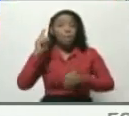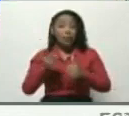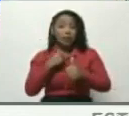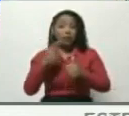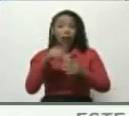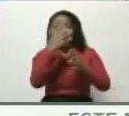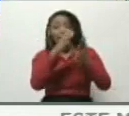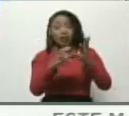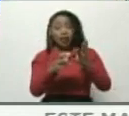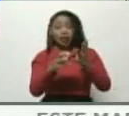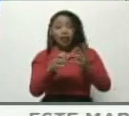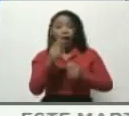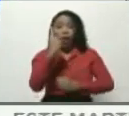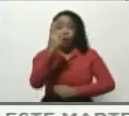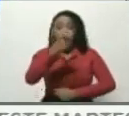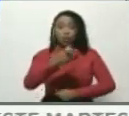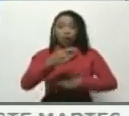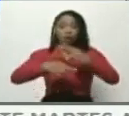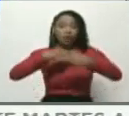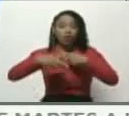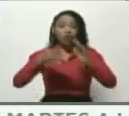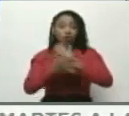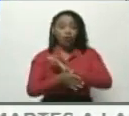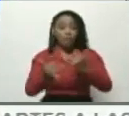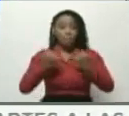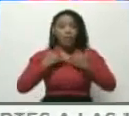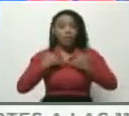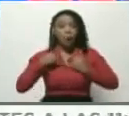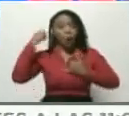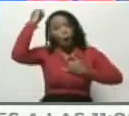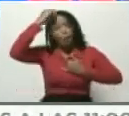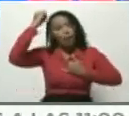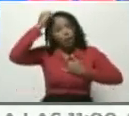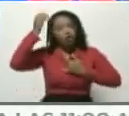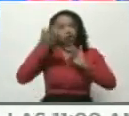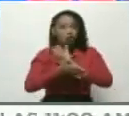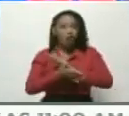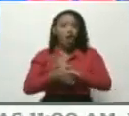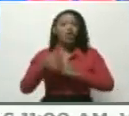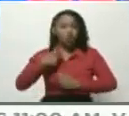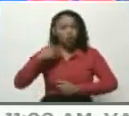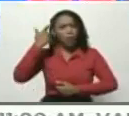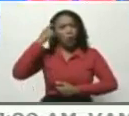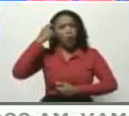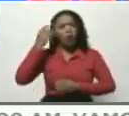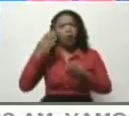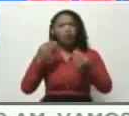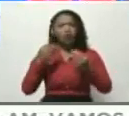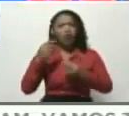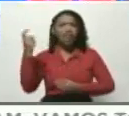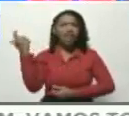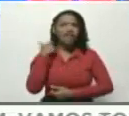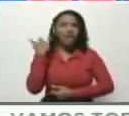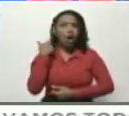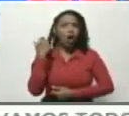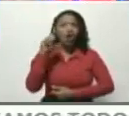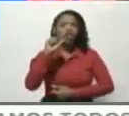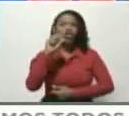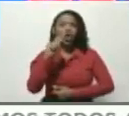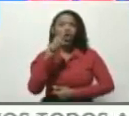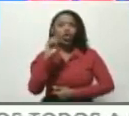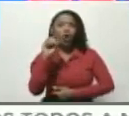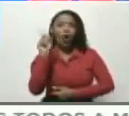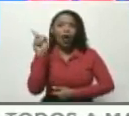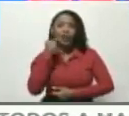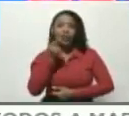de un revolucionario es la autocrítica. Yo recuerdo mucho al viejo Soto Roja cuando nos